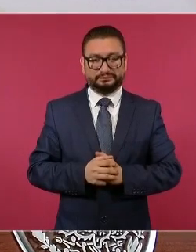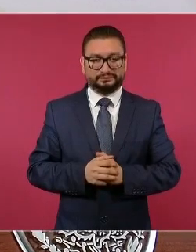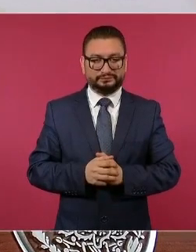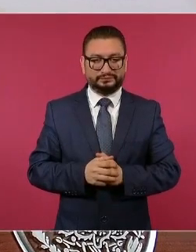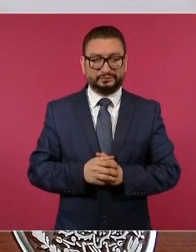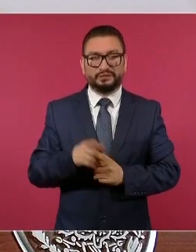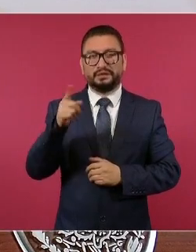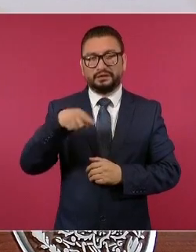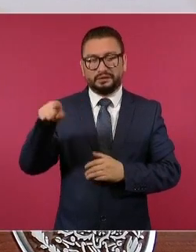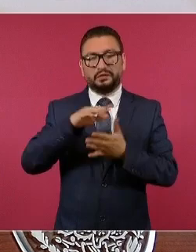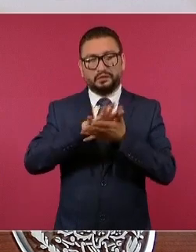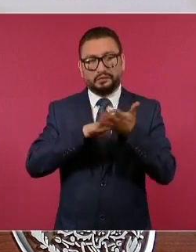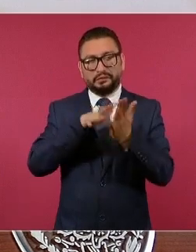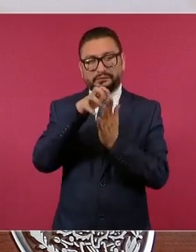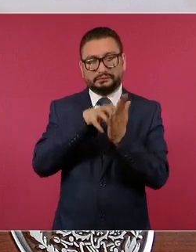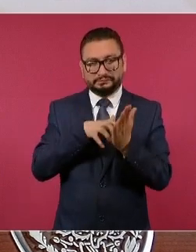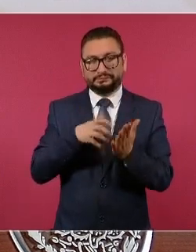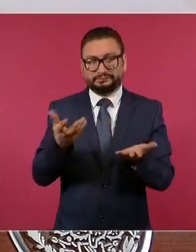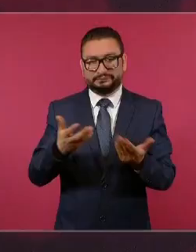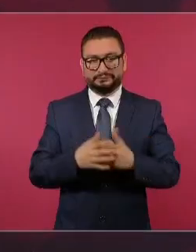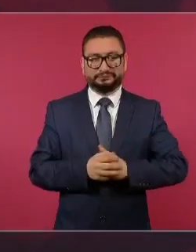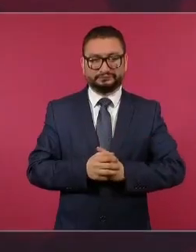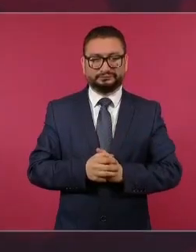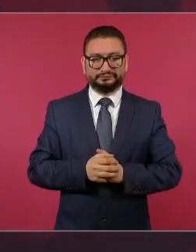son muy austeros